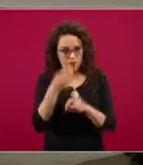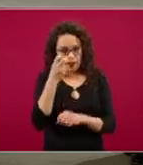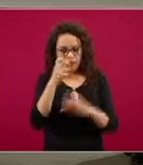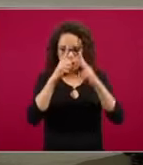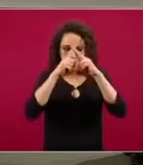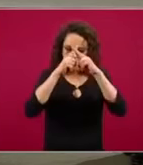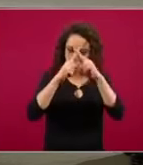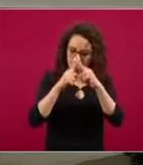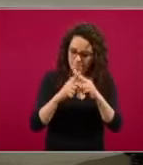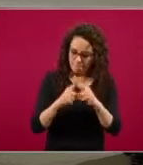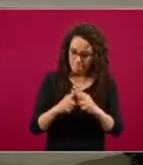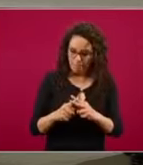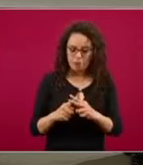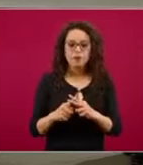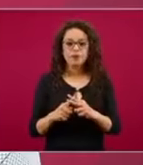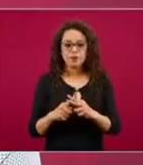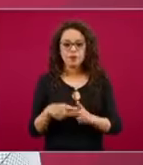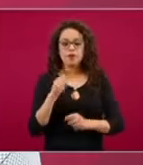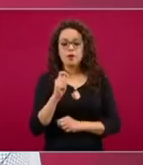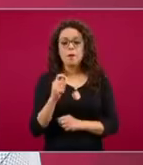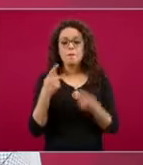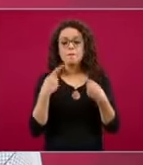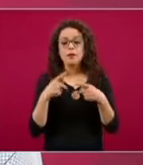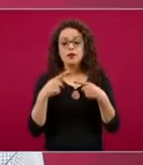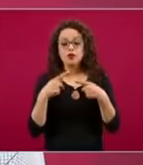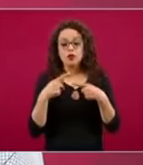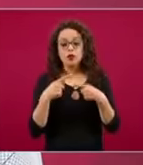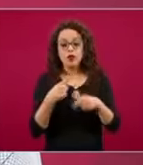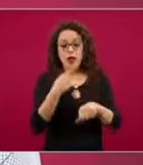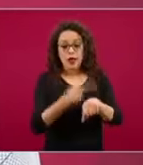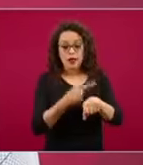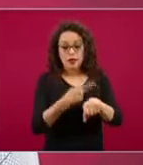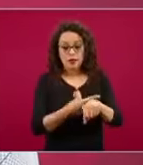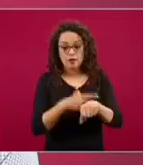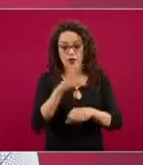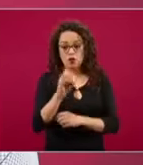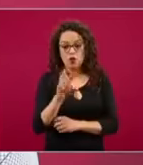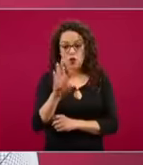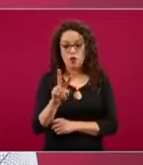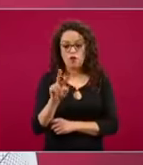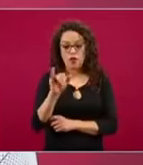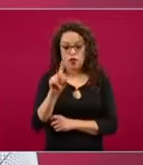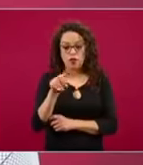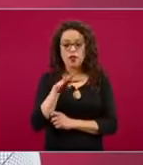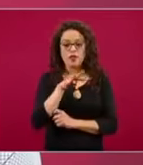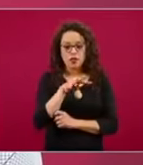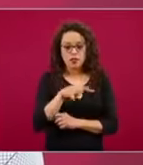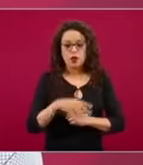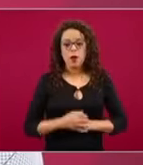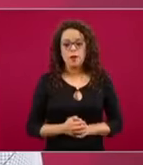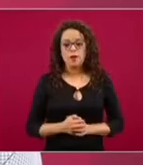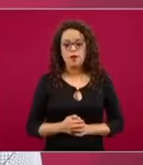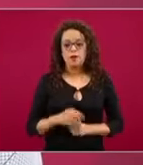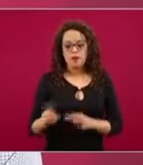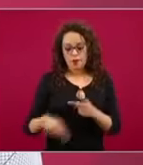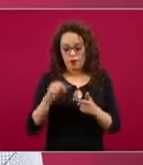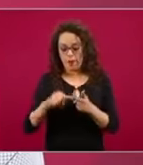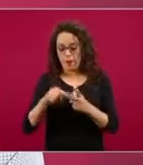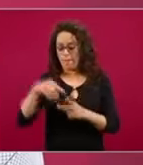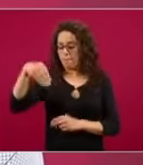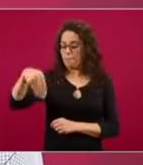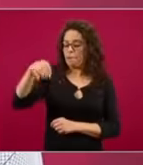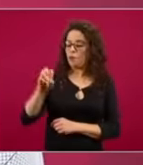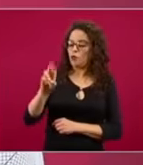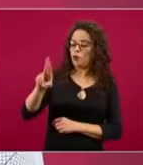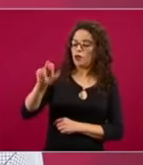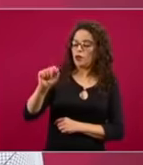cálculo son solo las personas que enfermaron, en este caso de COVID-19. Y en el caso de la mortalidad, que